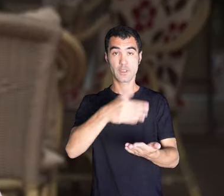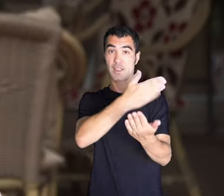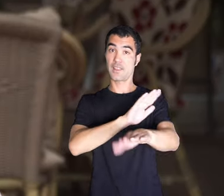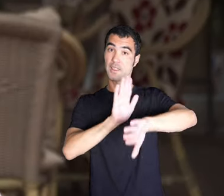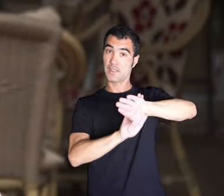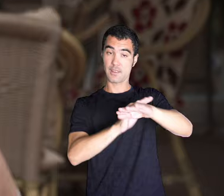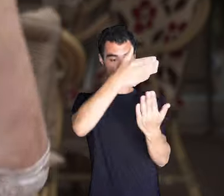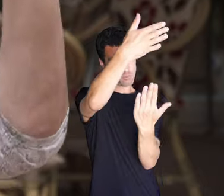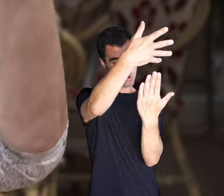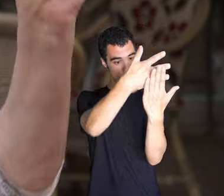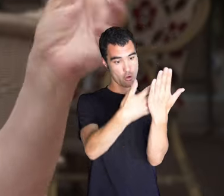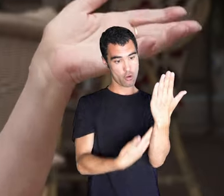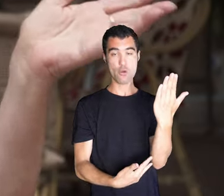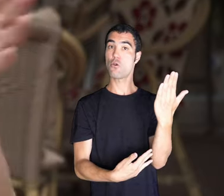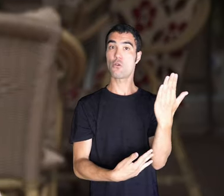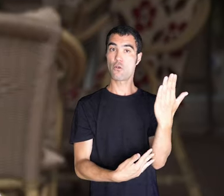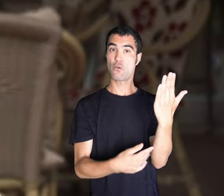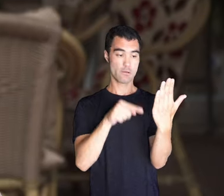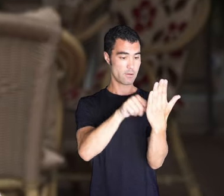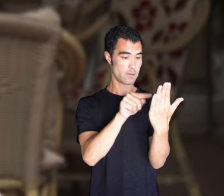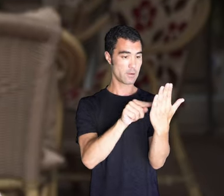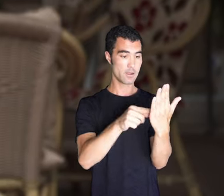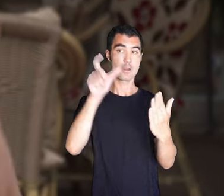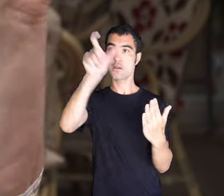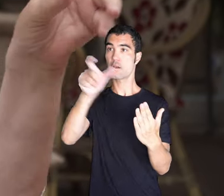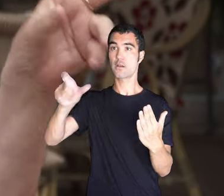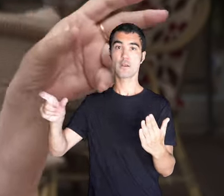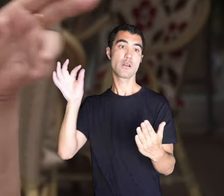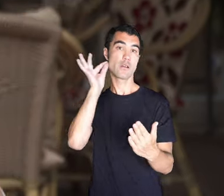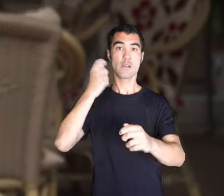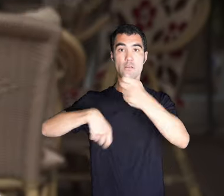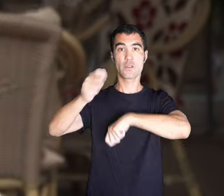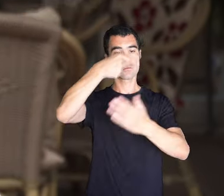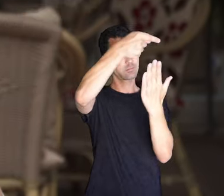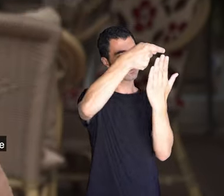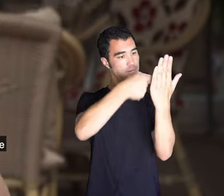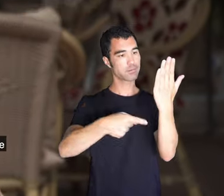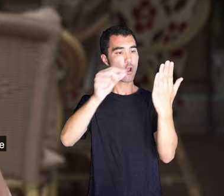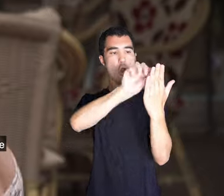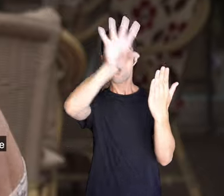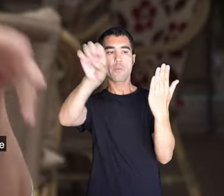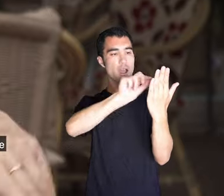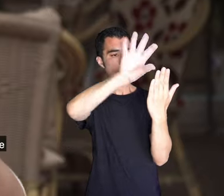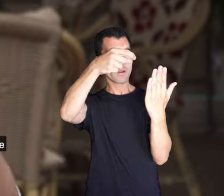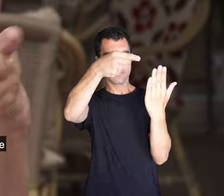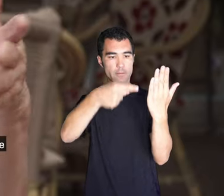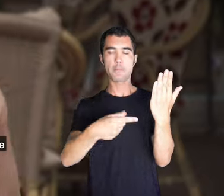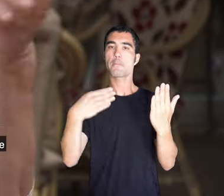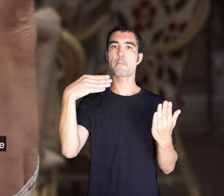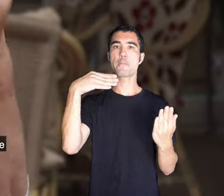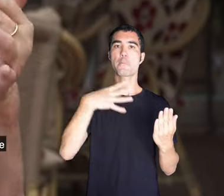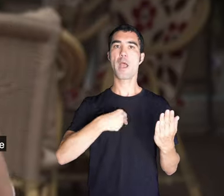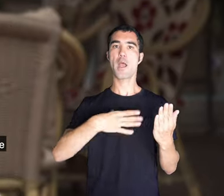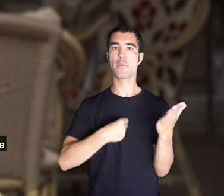izquierda, cada, ya está. Había las vendedoras con lo que había comprado y todo esto. Eran presentar un papel